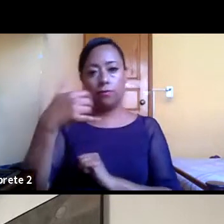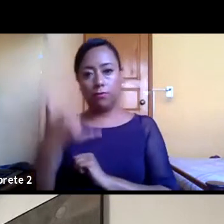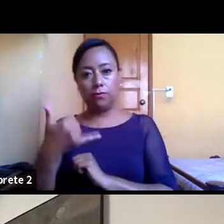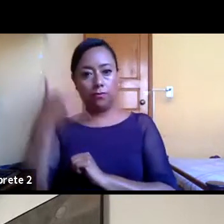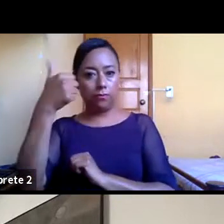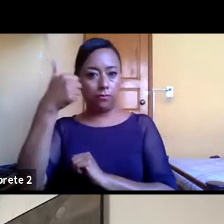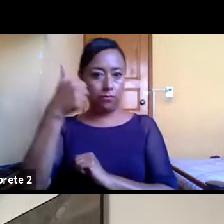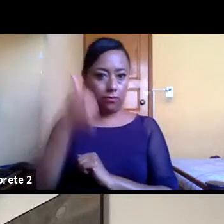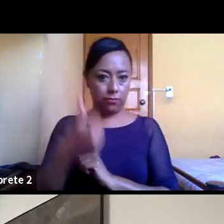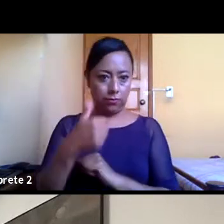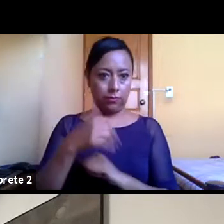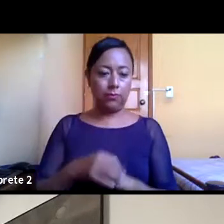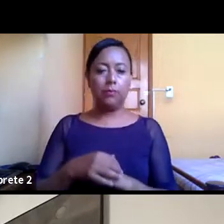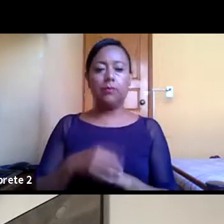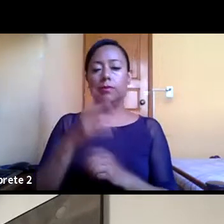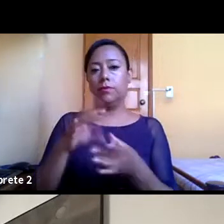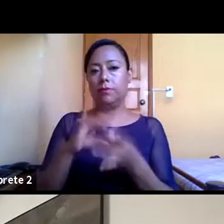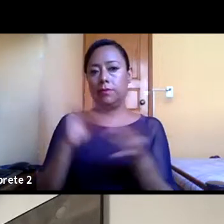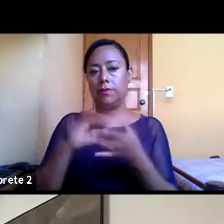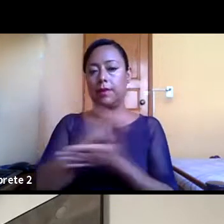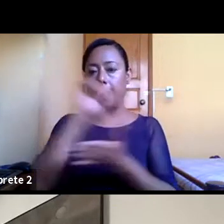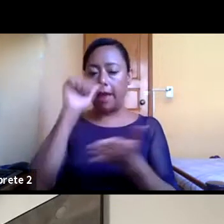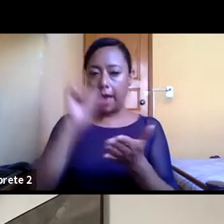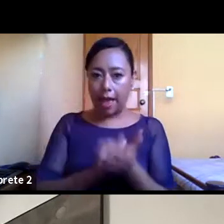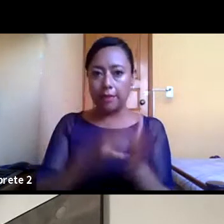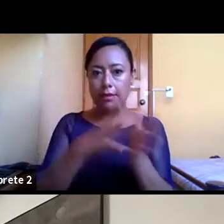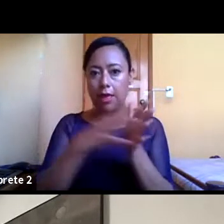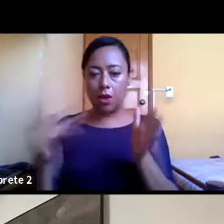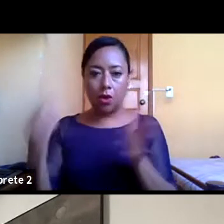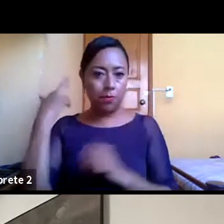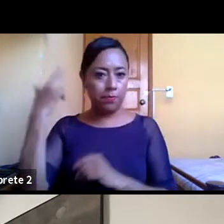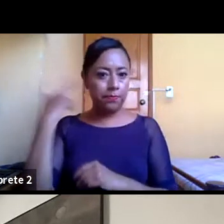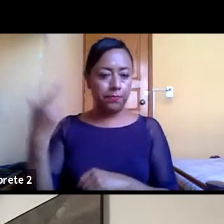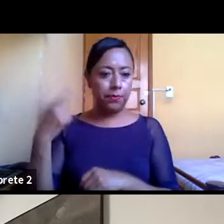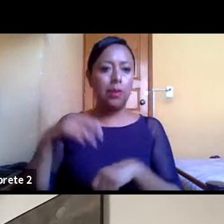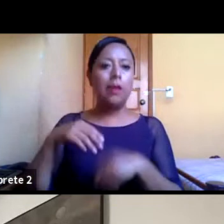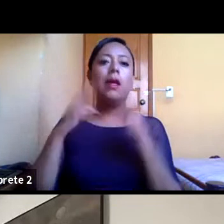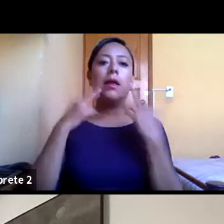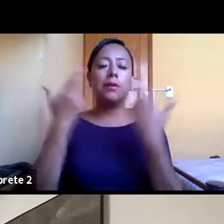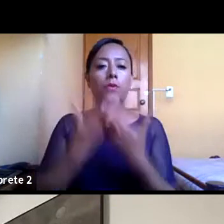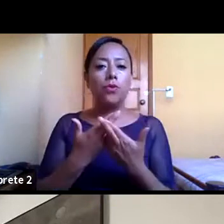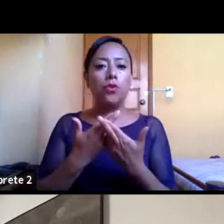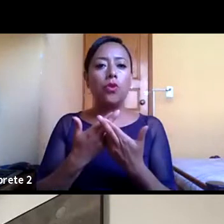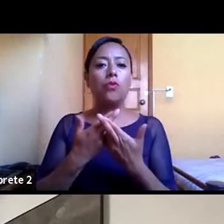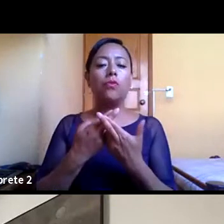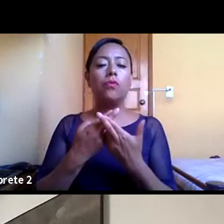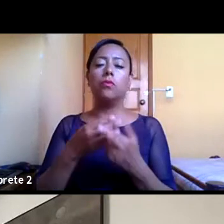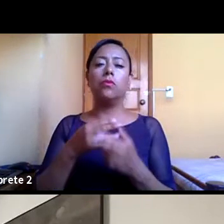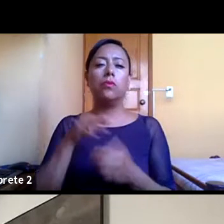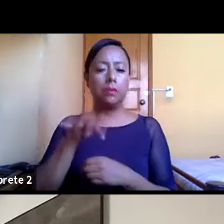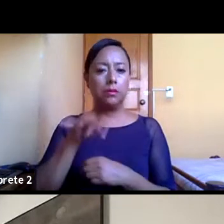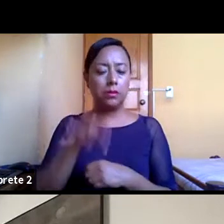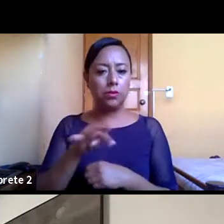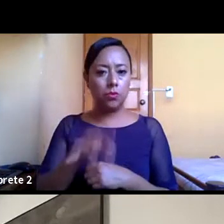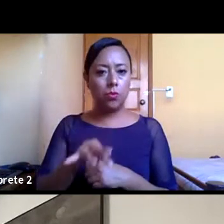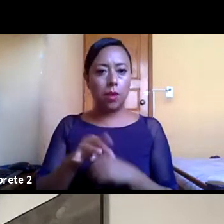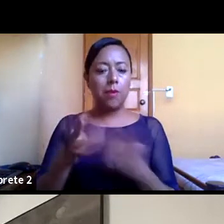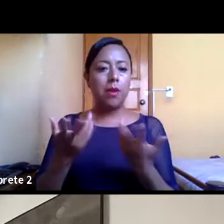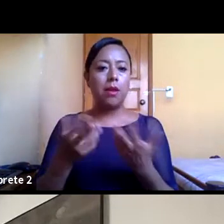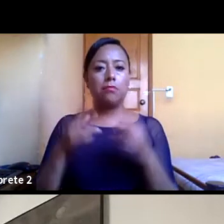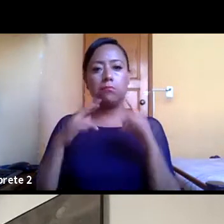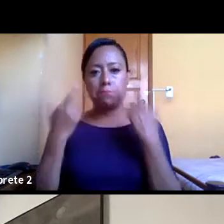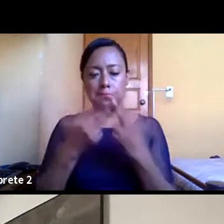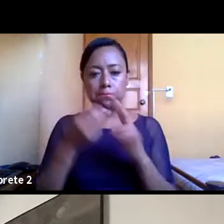a la acta y versión estenográfica de la 19ª sesión ordinaria de esta comisión, por lo que igualmente solicitaría